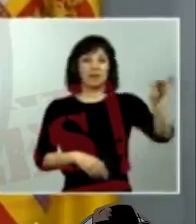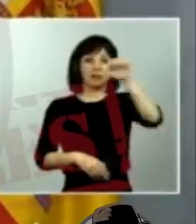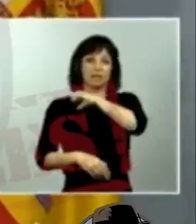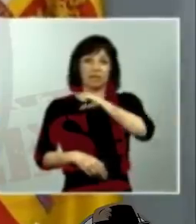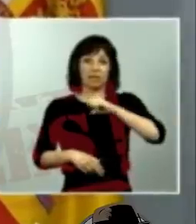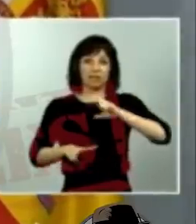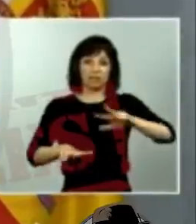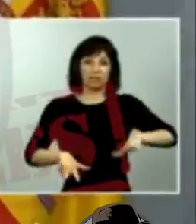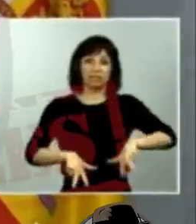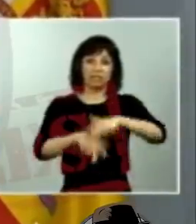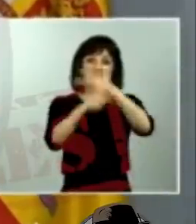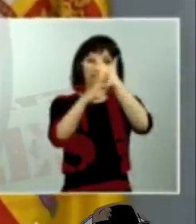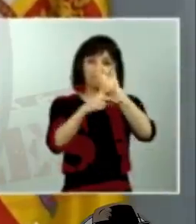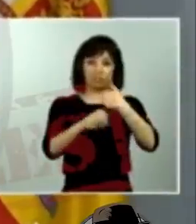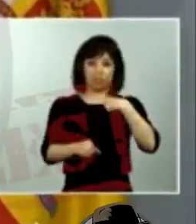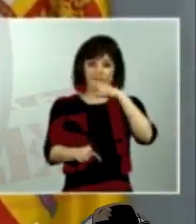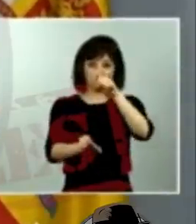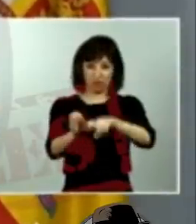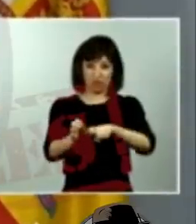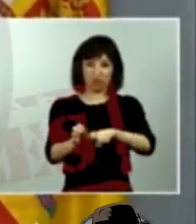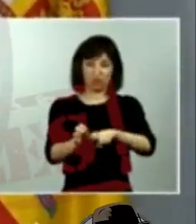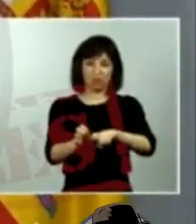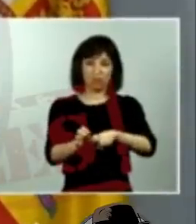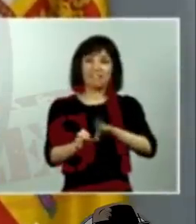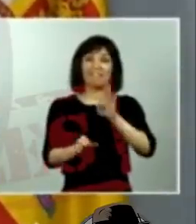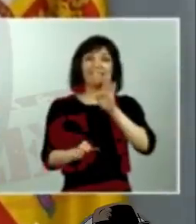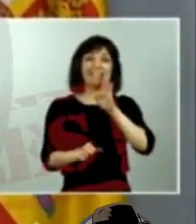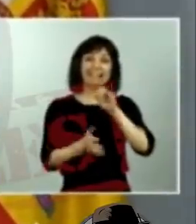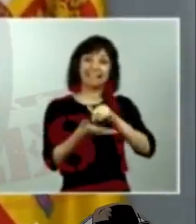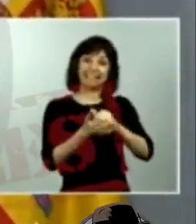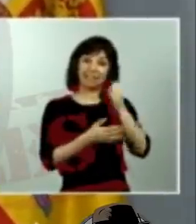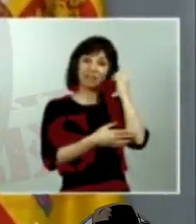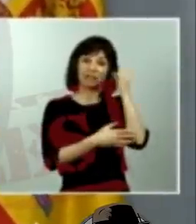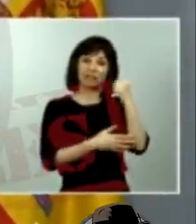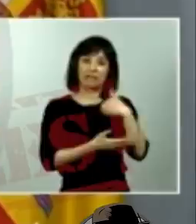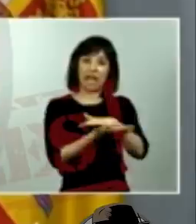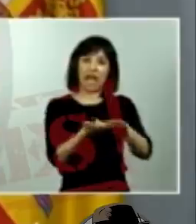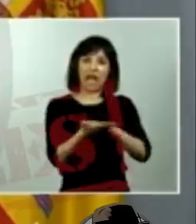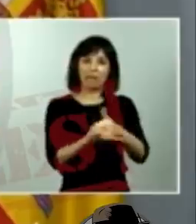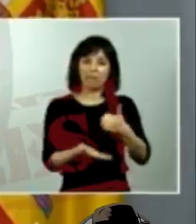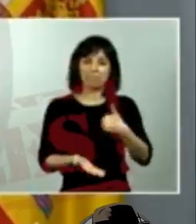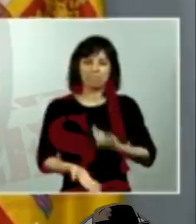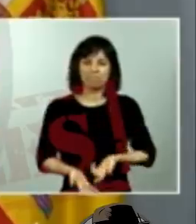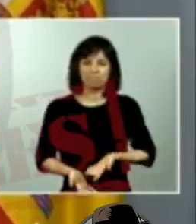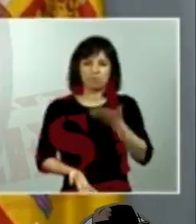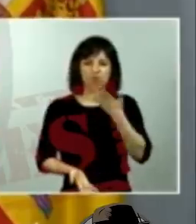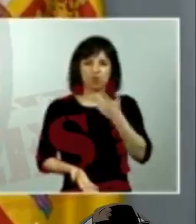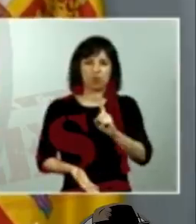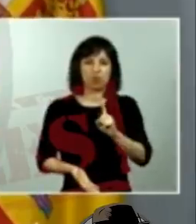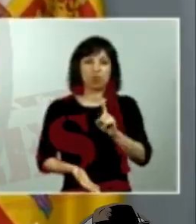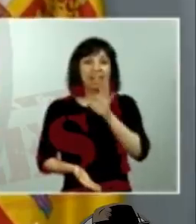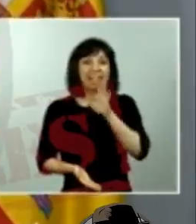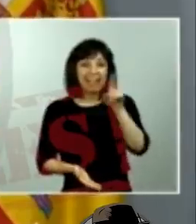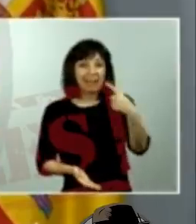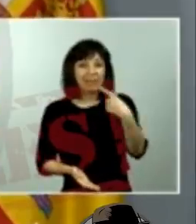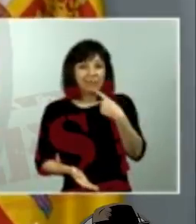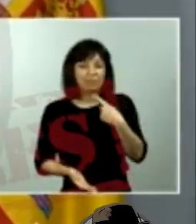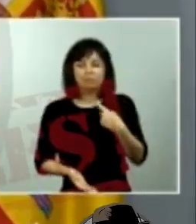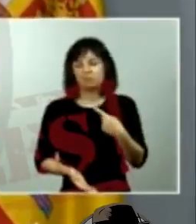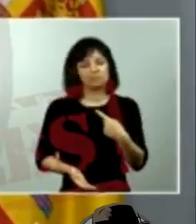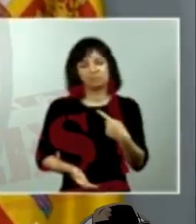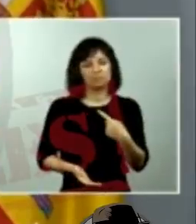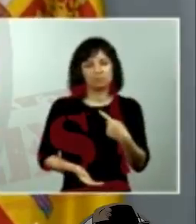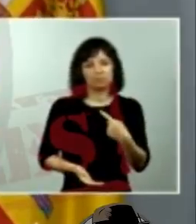esto, ¿no? Eres socialista, puedes; no eres socialista, pues no puedes. Estos señores están intentando instaurar una